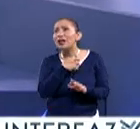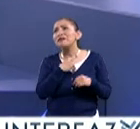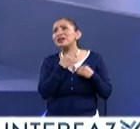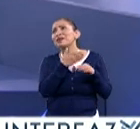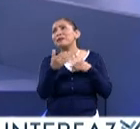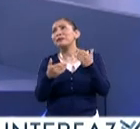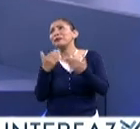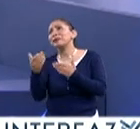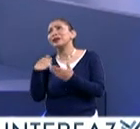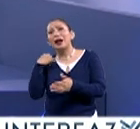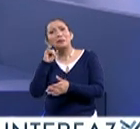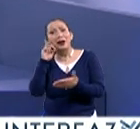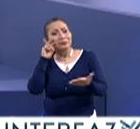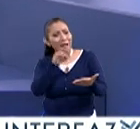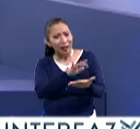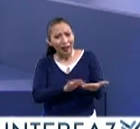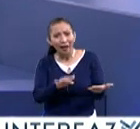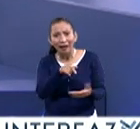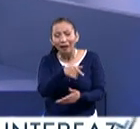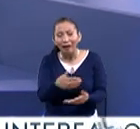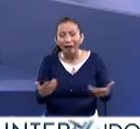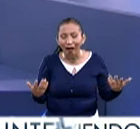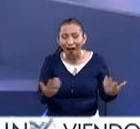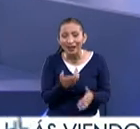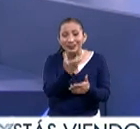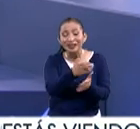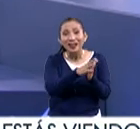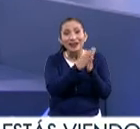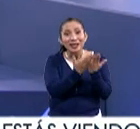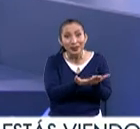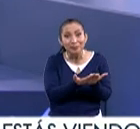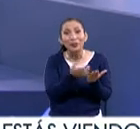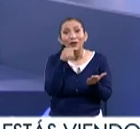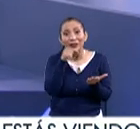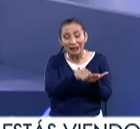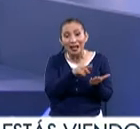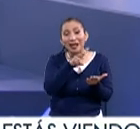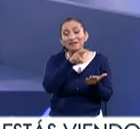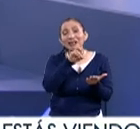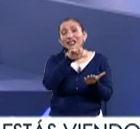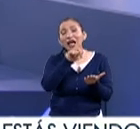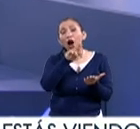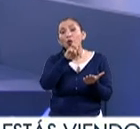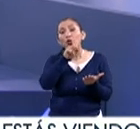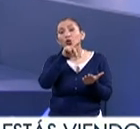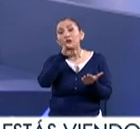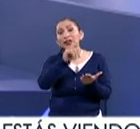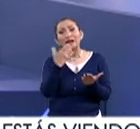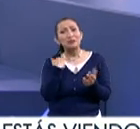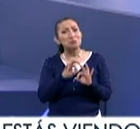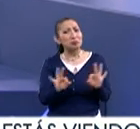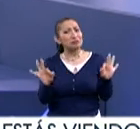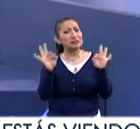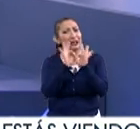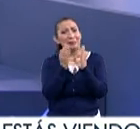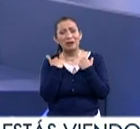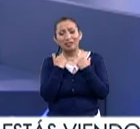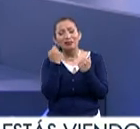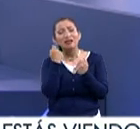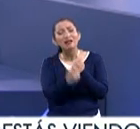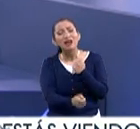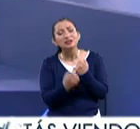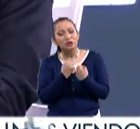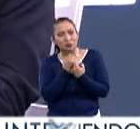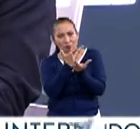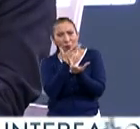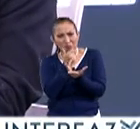nuestra vida sin Nostalgia de la Muerte. Es un libro, sobre todo de Villaurrutia, fundamental para entender no solamente este